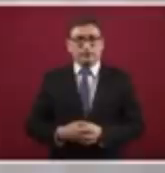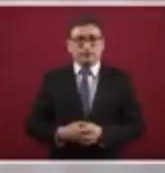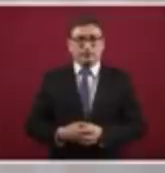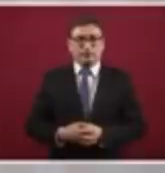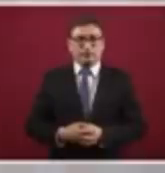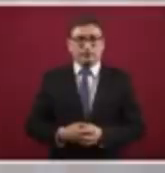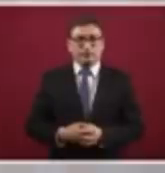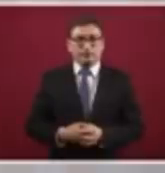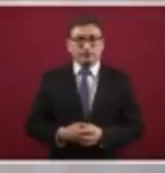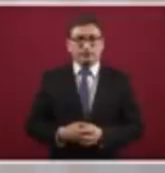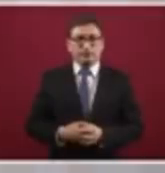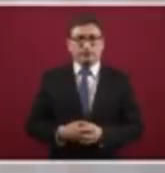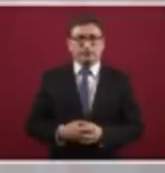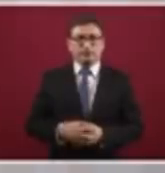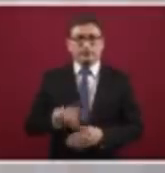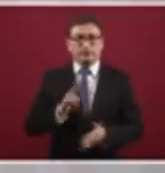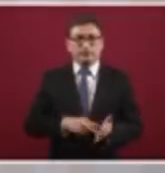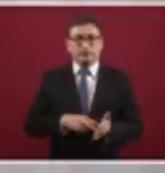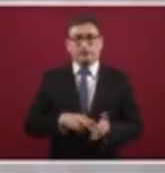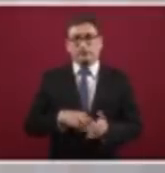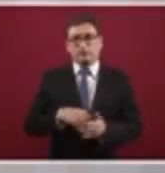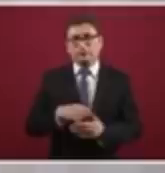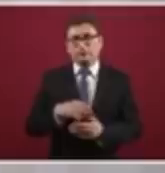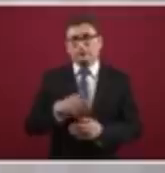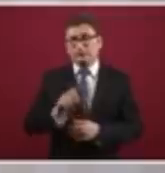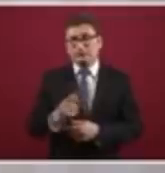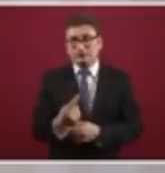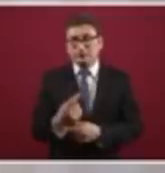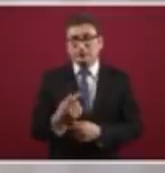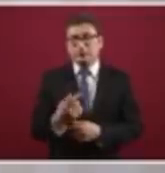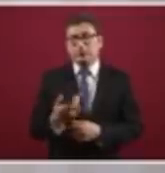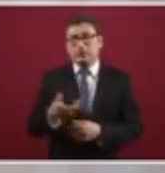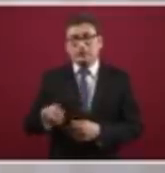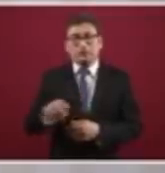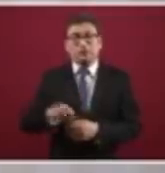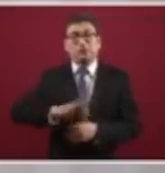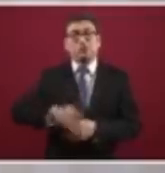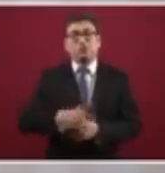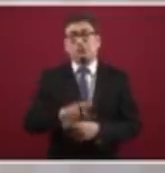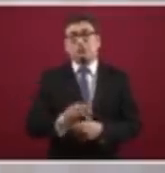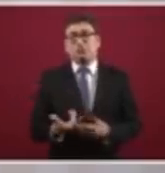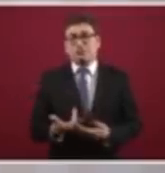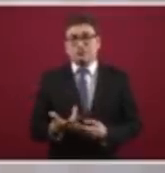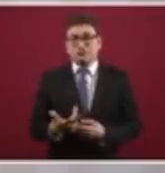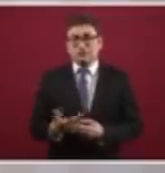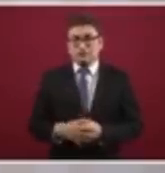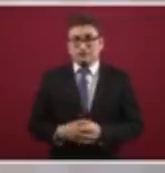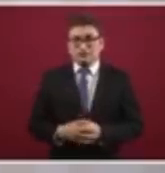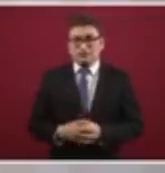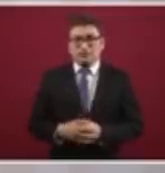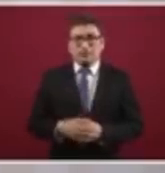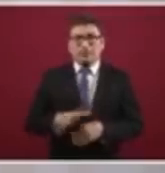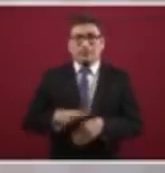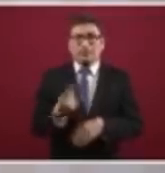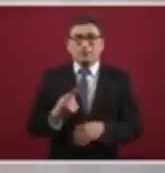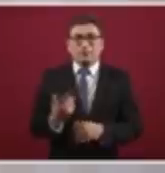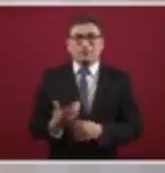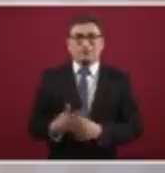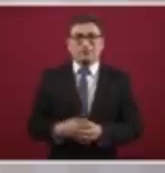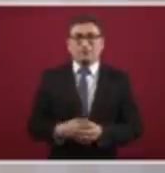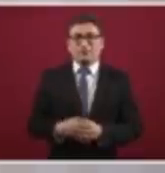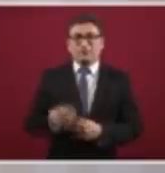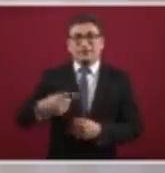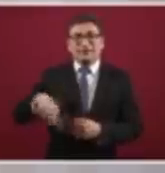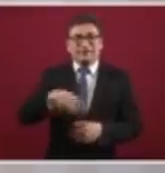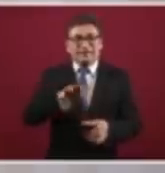y tampoco aceptan acerca de que la elección la este